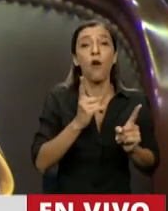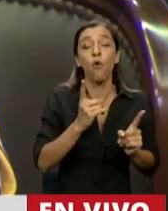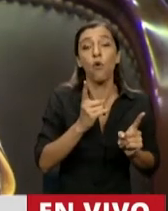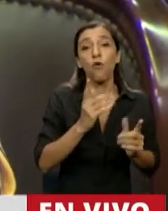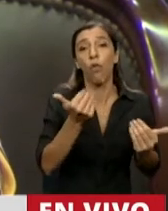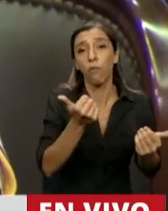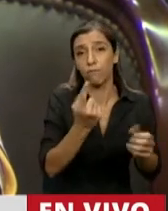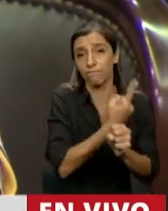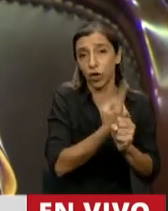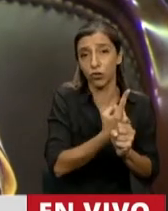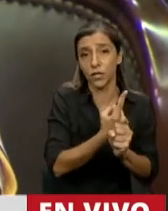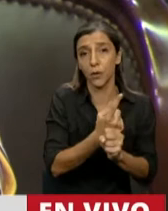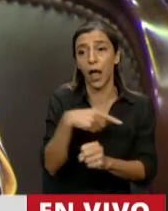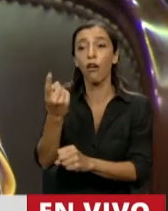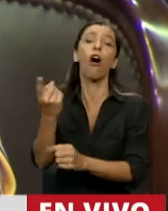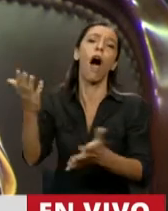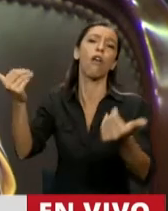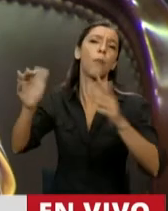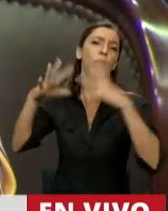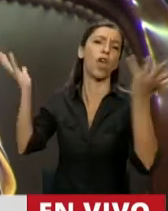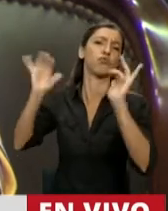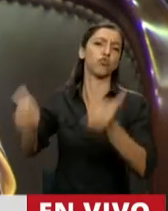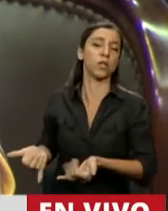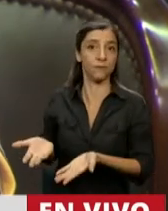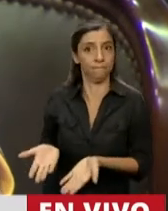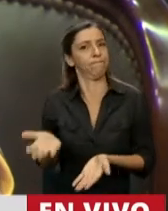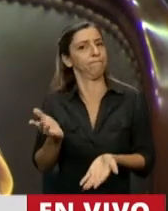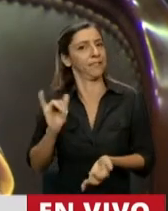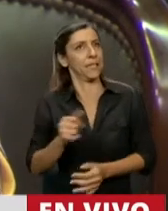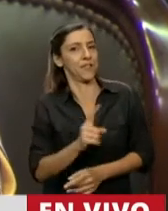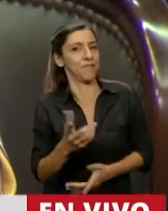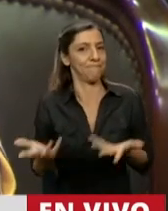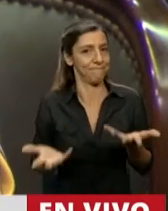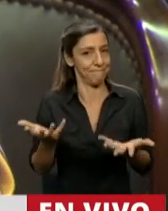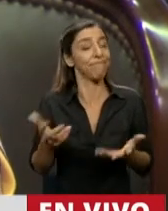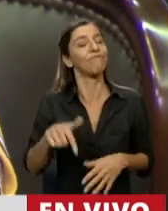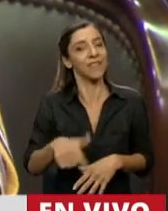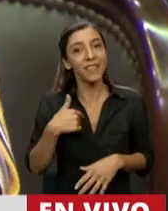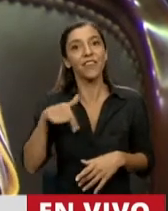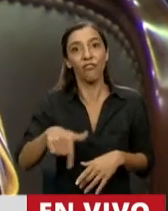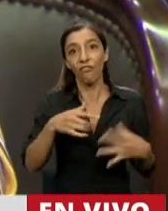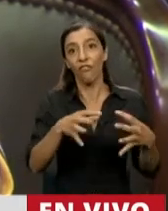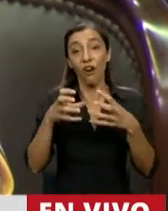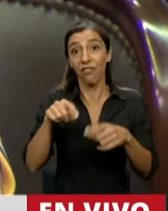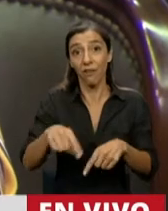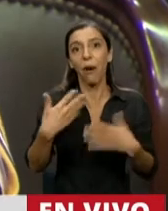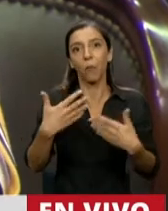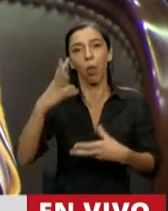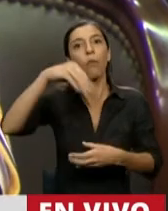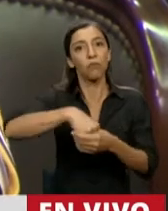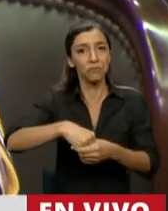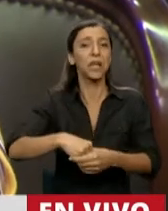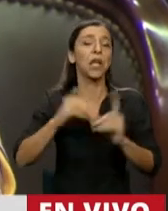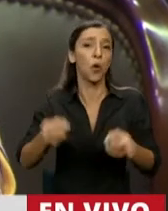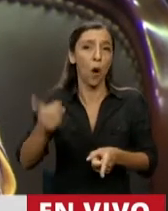argentinos no. Y este Congreso se está negando a tratar esa orden del día, la orden 266, que podría ser